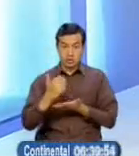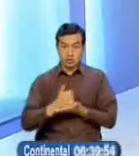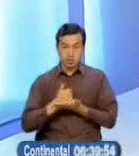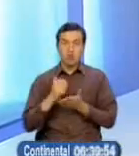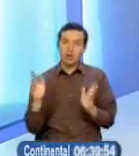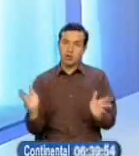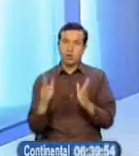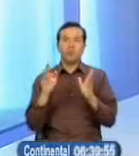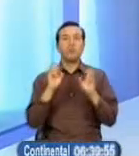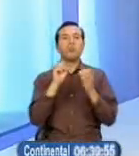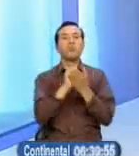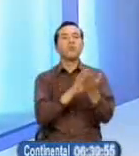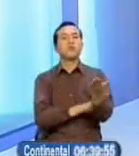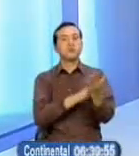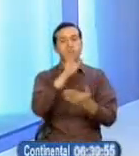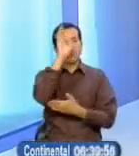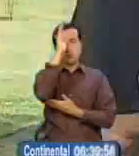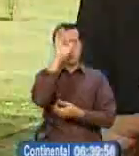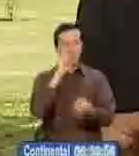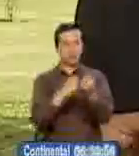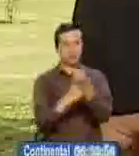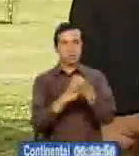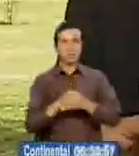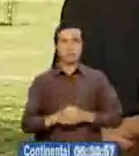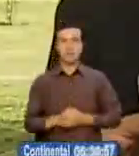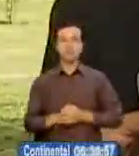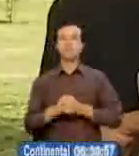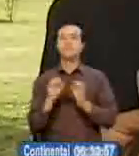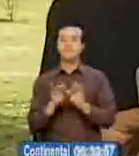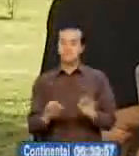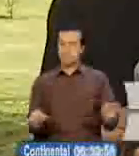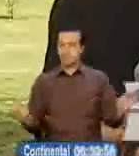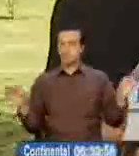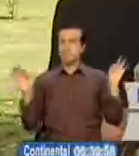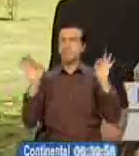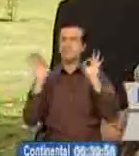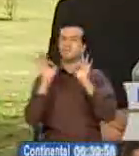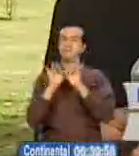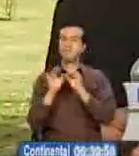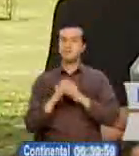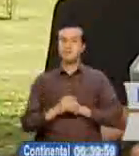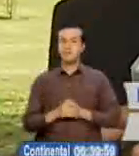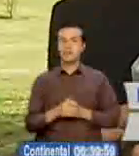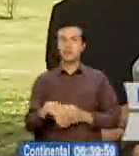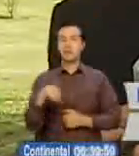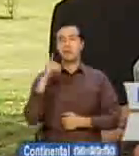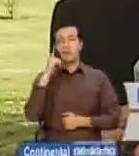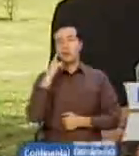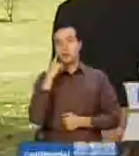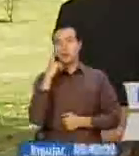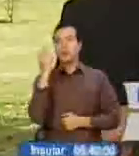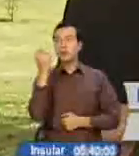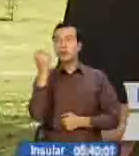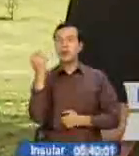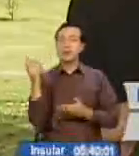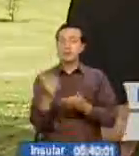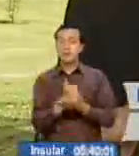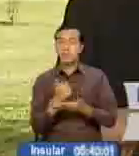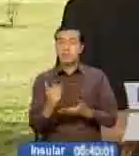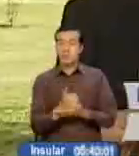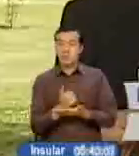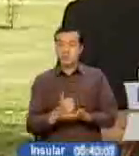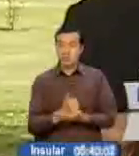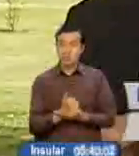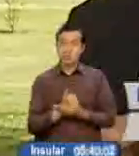culturales. Escuchemos más. Es importante encontrar fuentes de financiamiento para